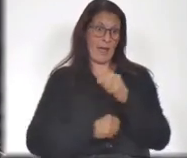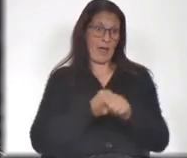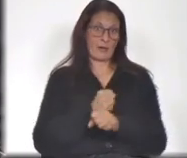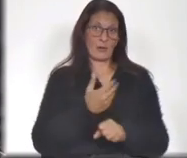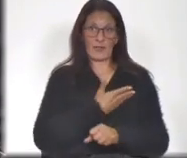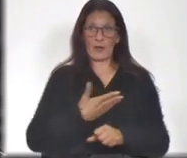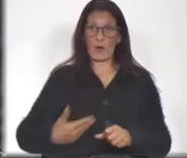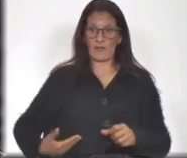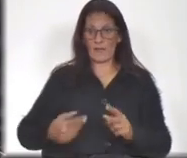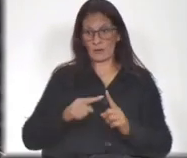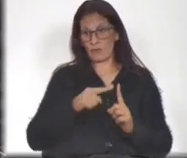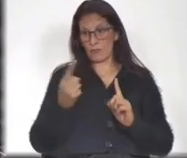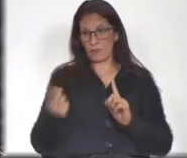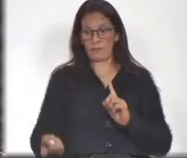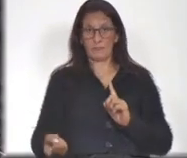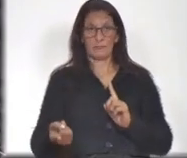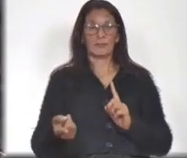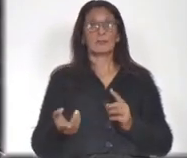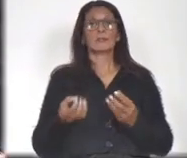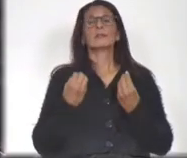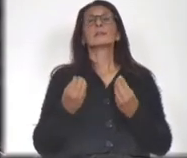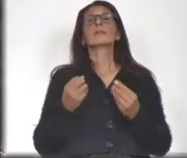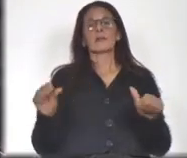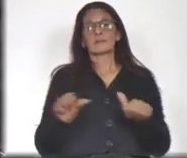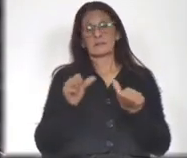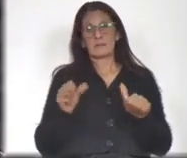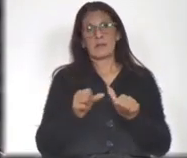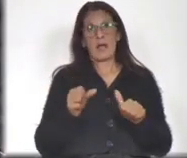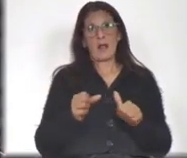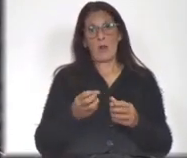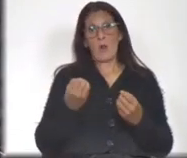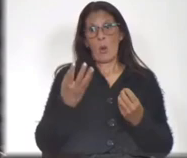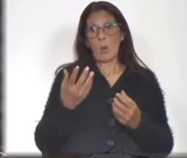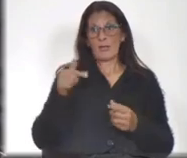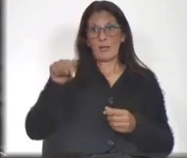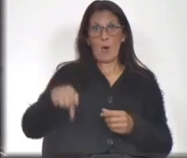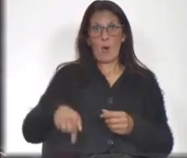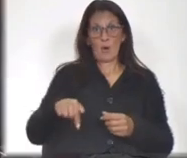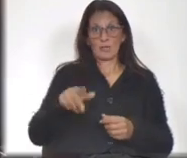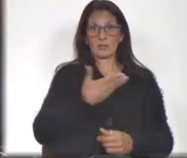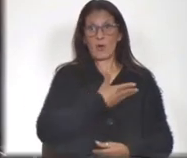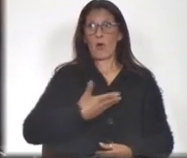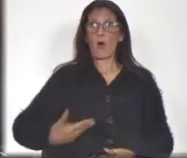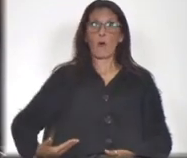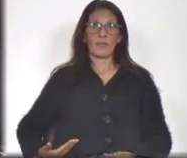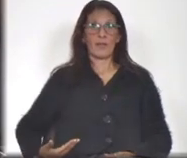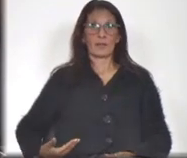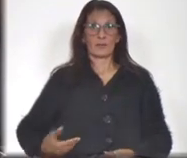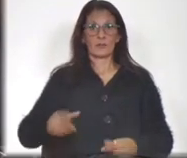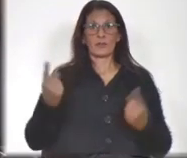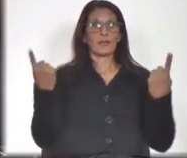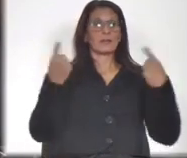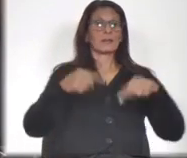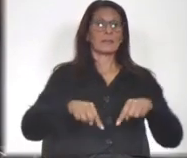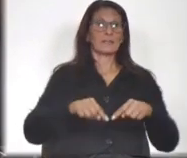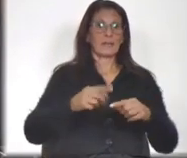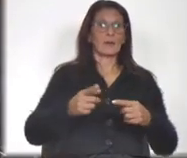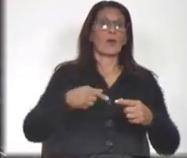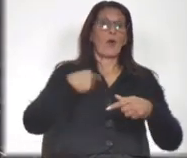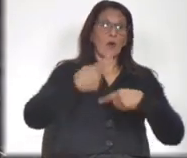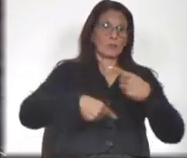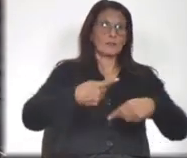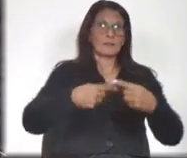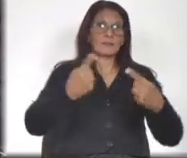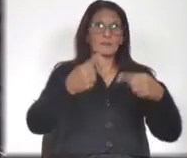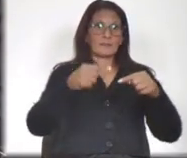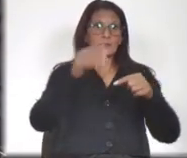de gobierno, entonces, ¿qué hacían los que hoy son gobierno en las interpelaciones una tras otra y